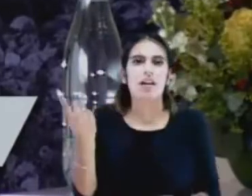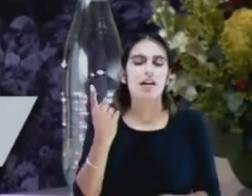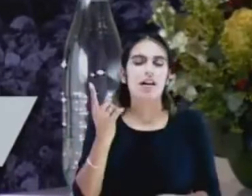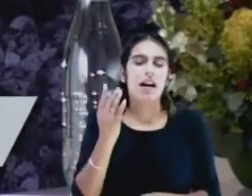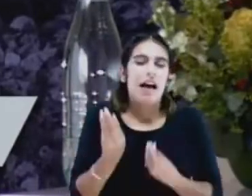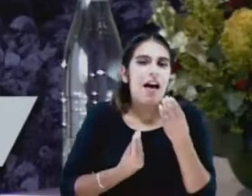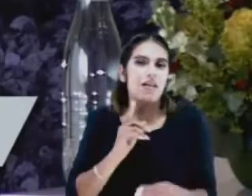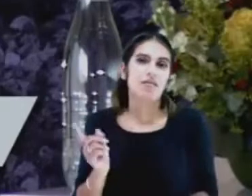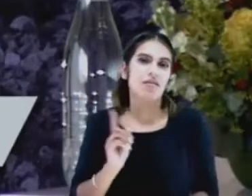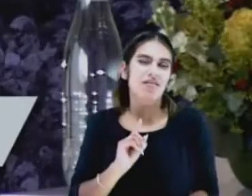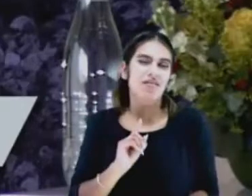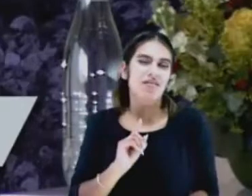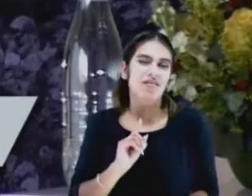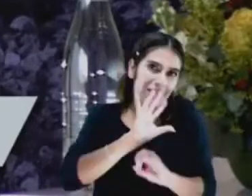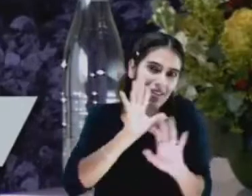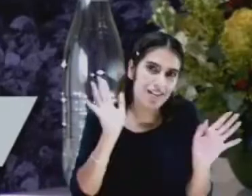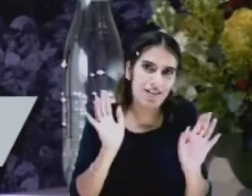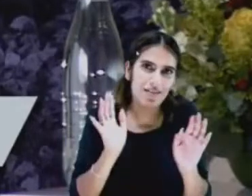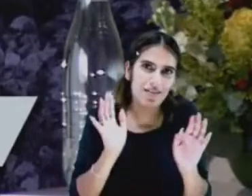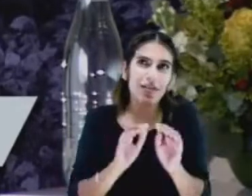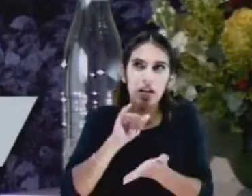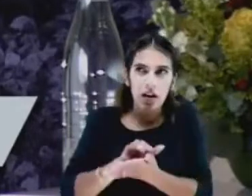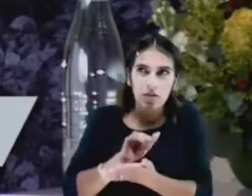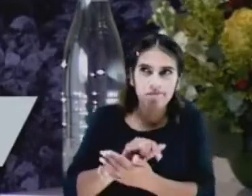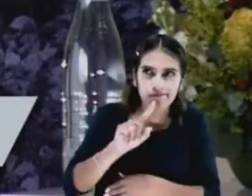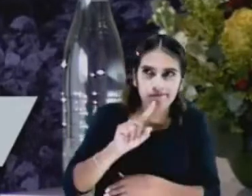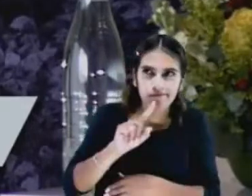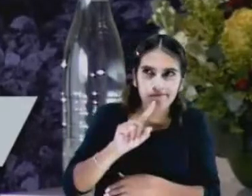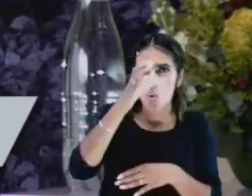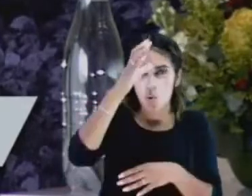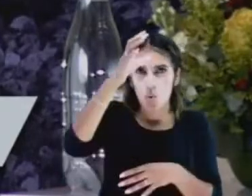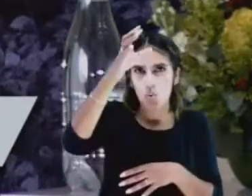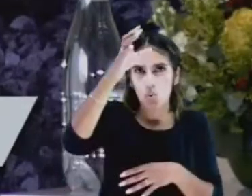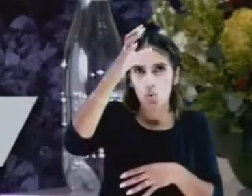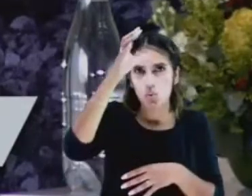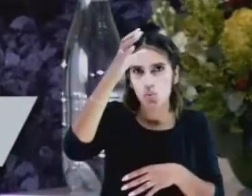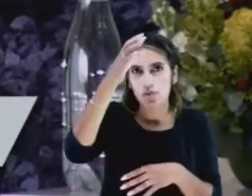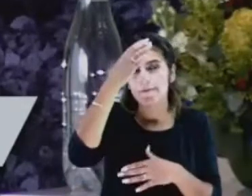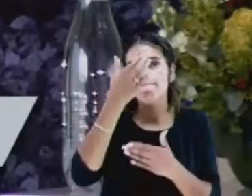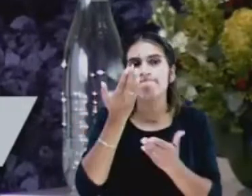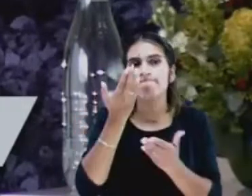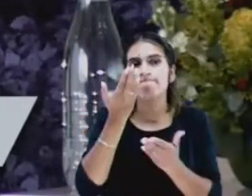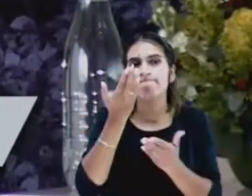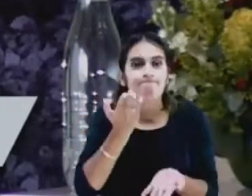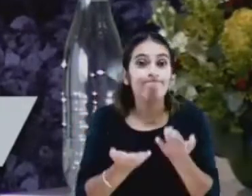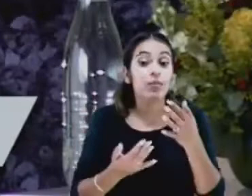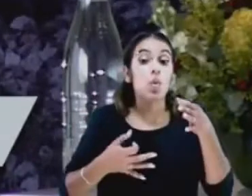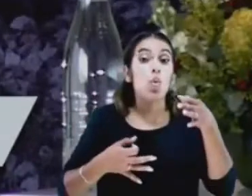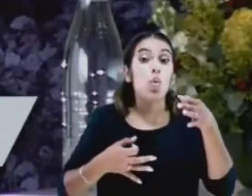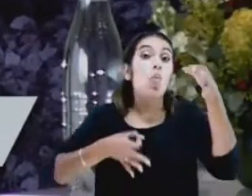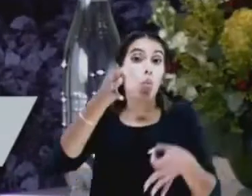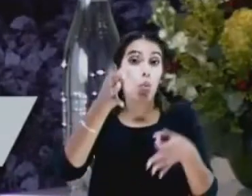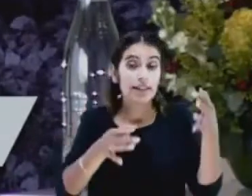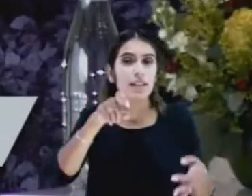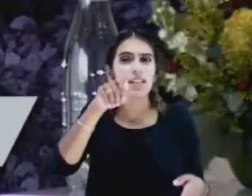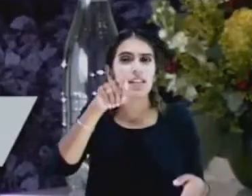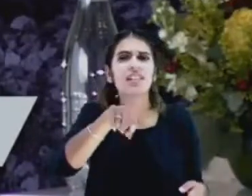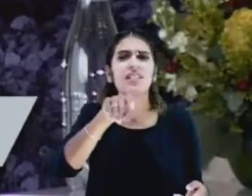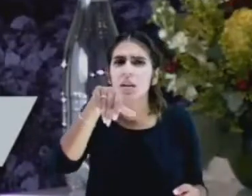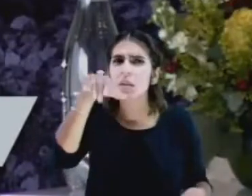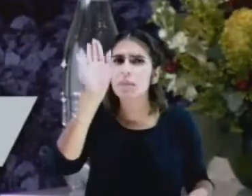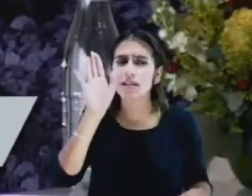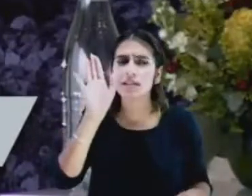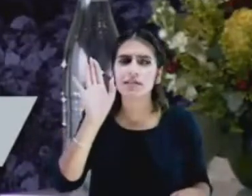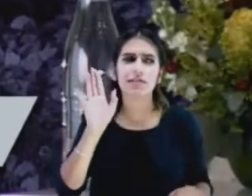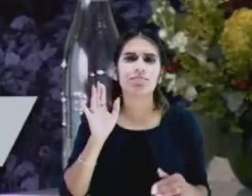concepto es la opinión que nosotros tenemos pues solamente aplica un palo en lo que el juez necesita saber es comunicación